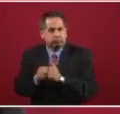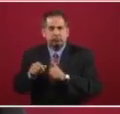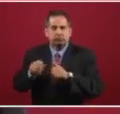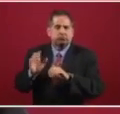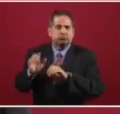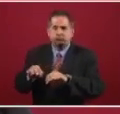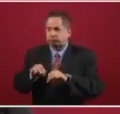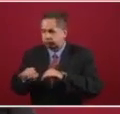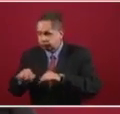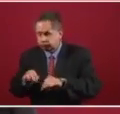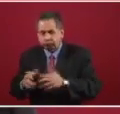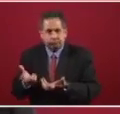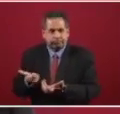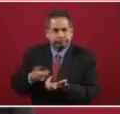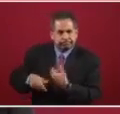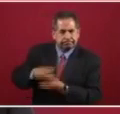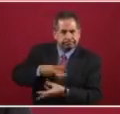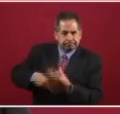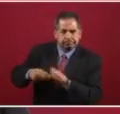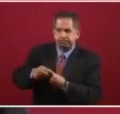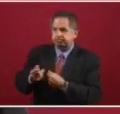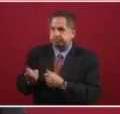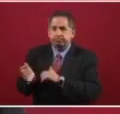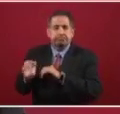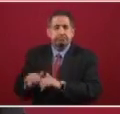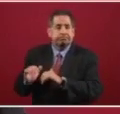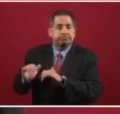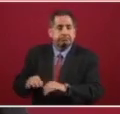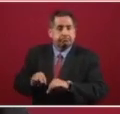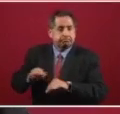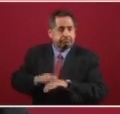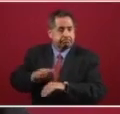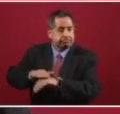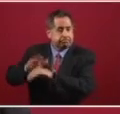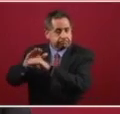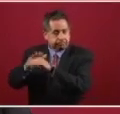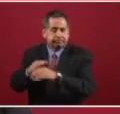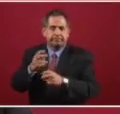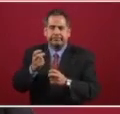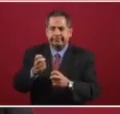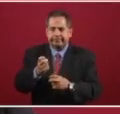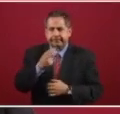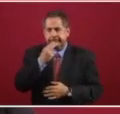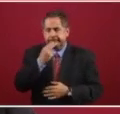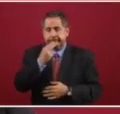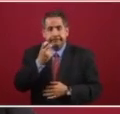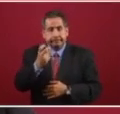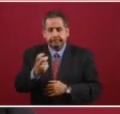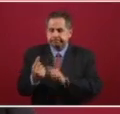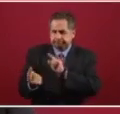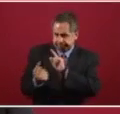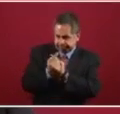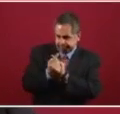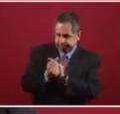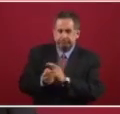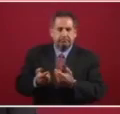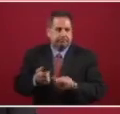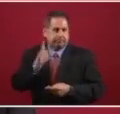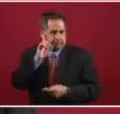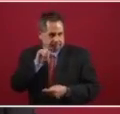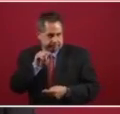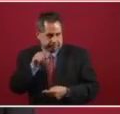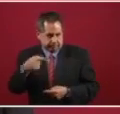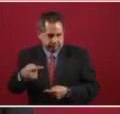productivas y con creación de empleos. Entonces, eso es lo que tenemos para mañana.